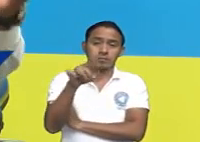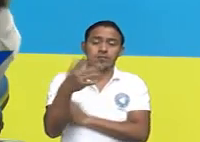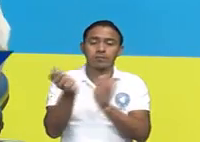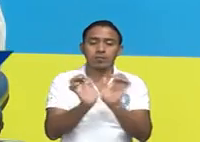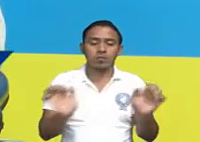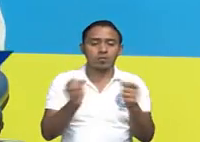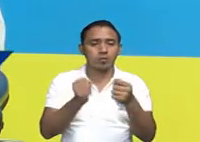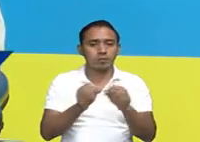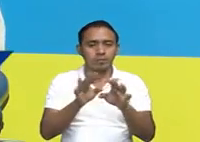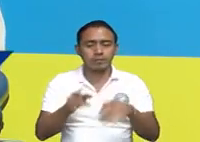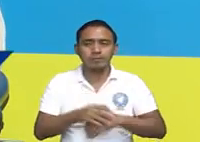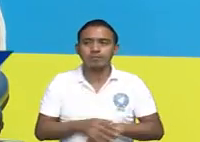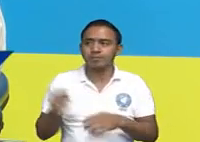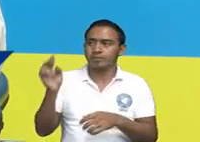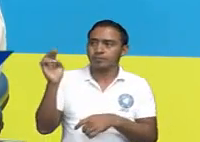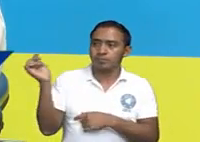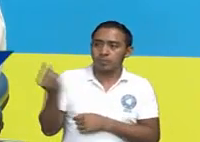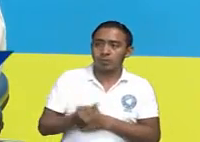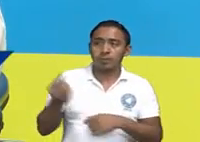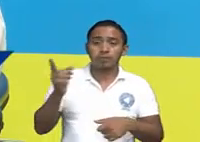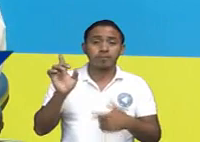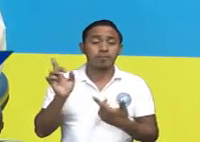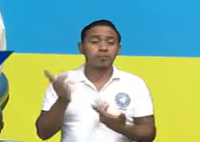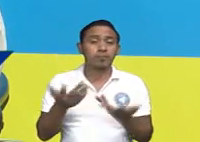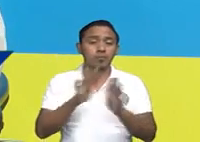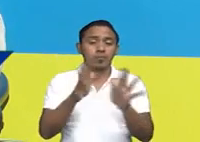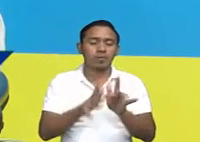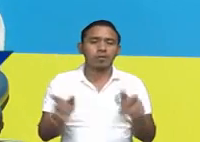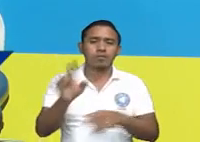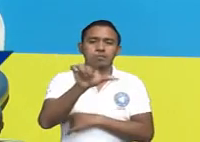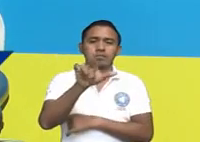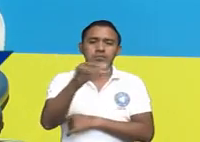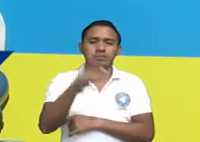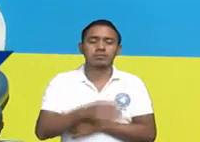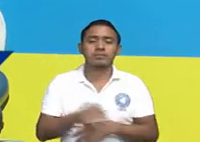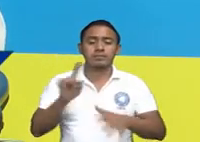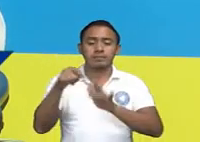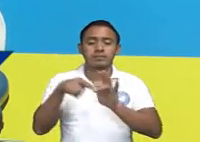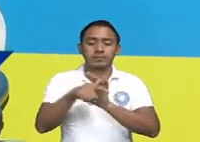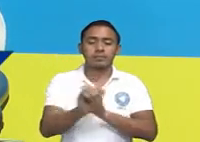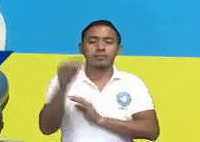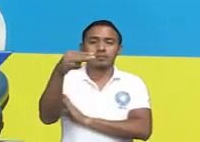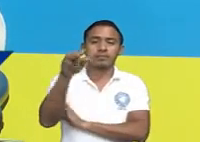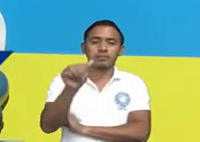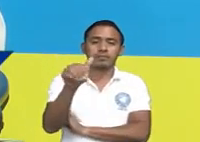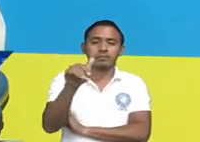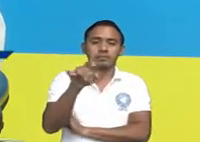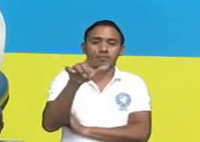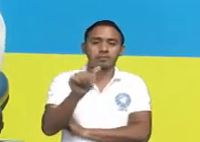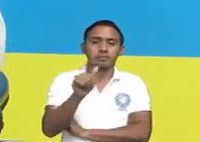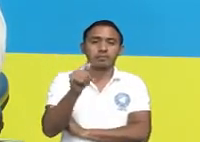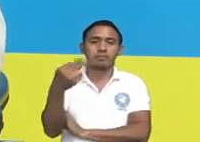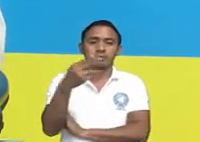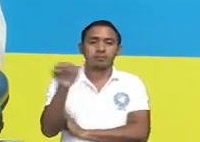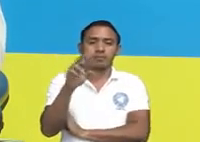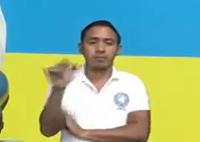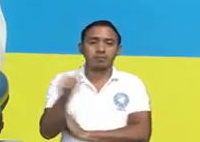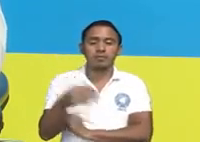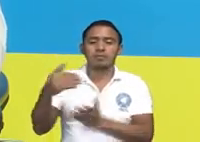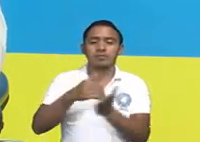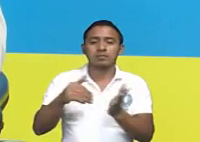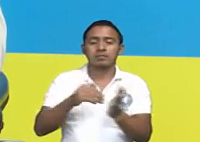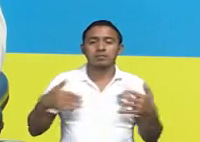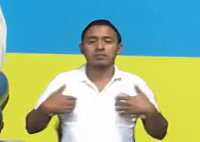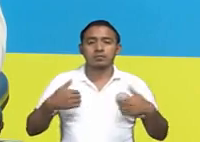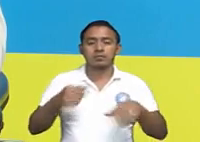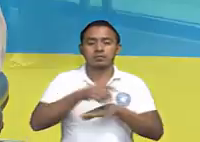niñas. Tenemos como invitada a la licenciada Mayela Herrera, quien es psicóloga del Centro de Salud Altagracia, ubicada